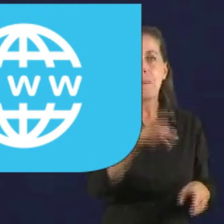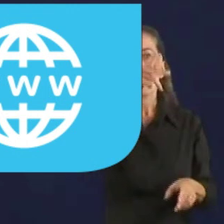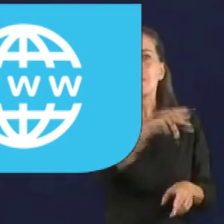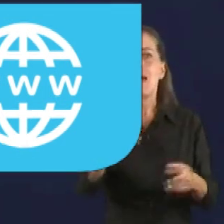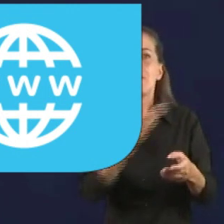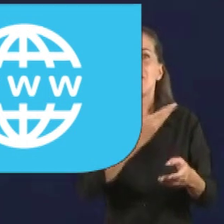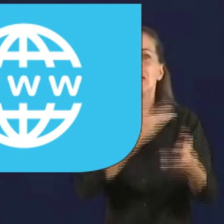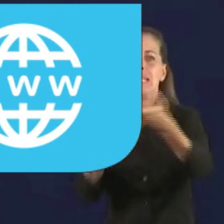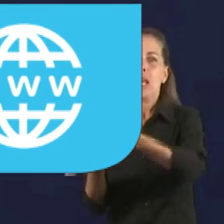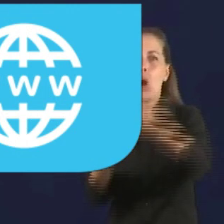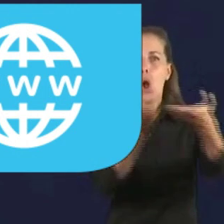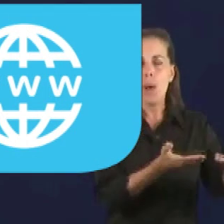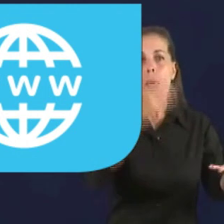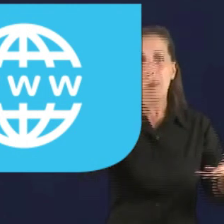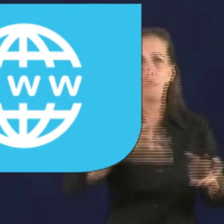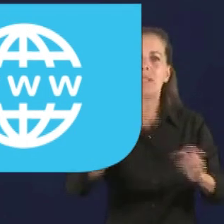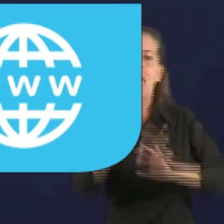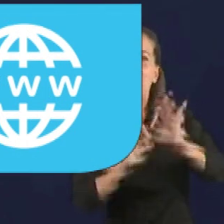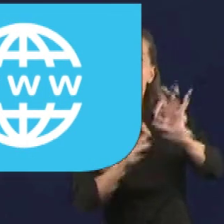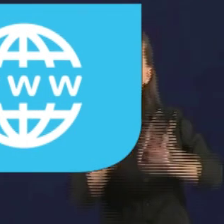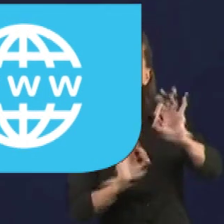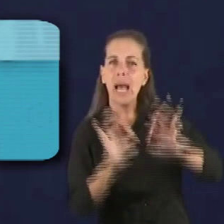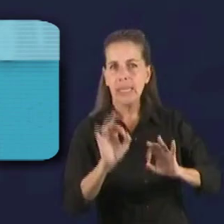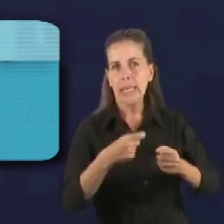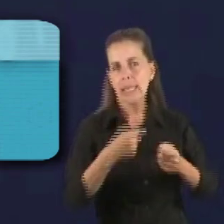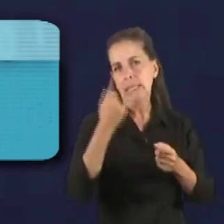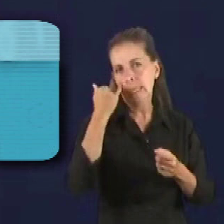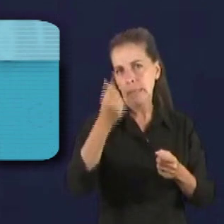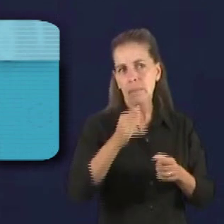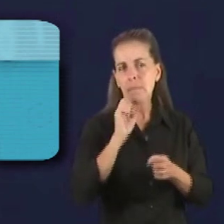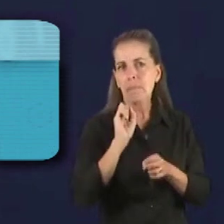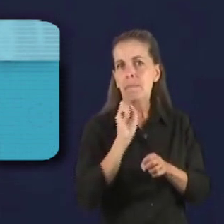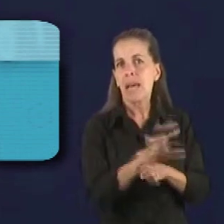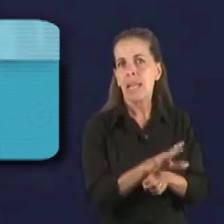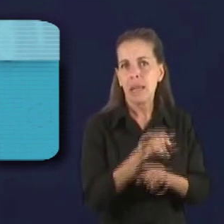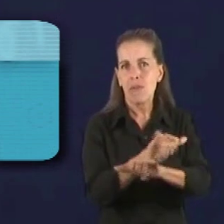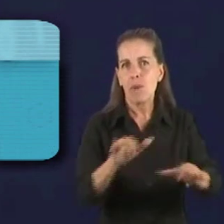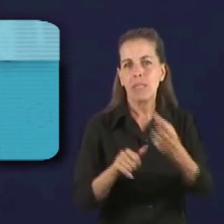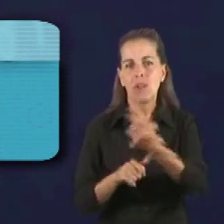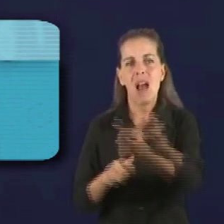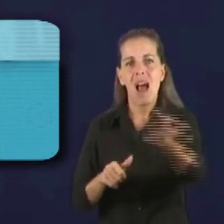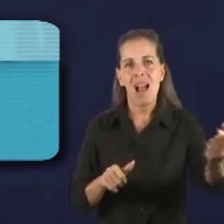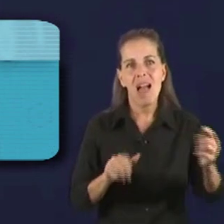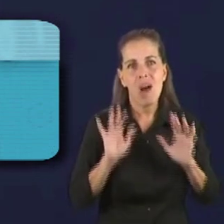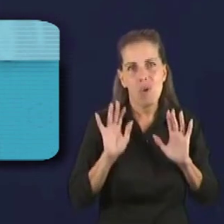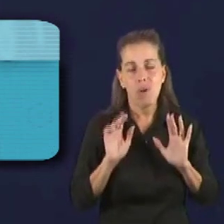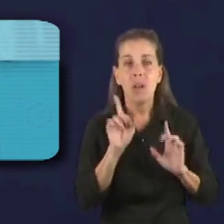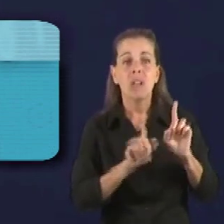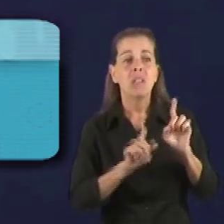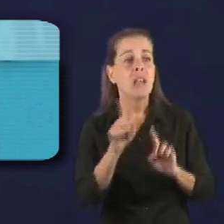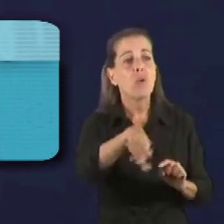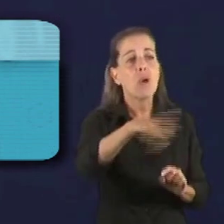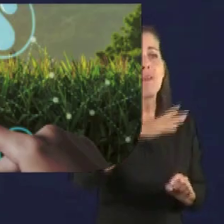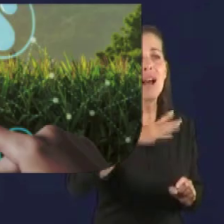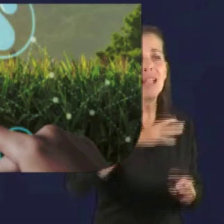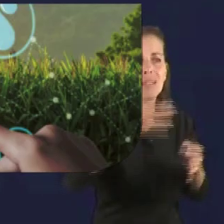están en cada una de las agendas de ustedes que les ha repartido, entiendo, Javier Lanari. Si a alguno le falta la agenda